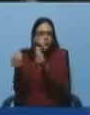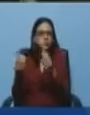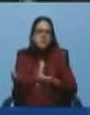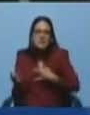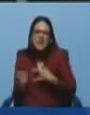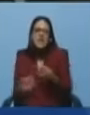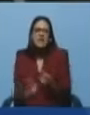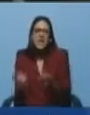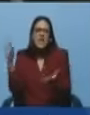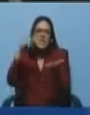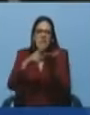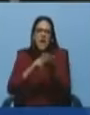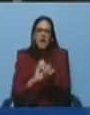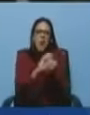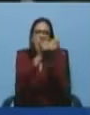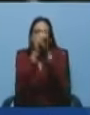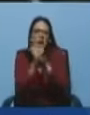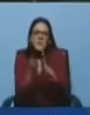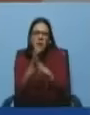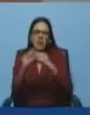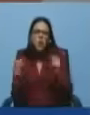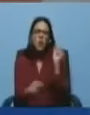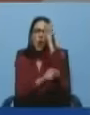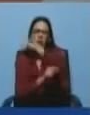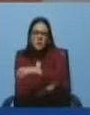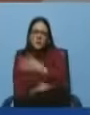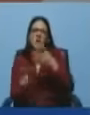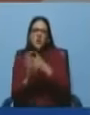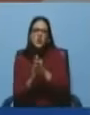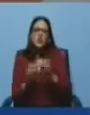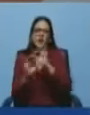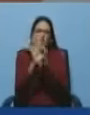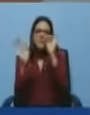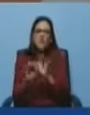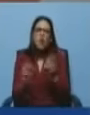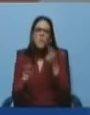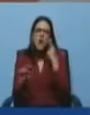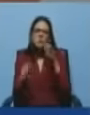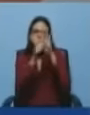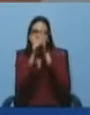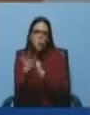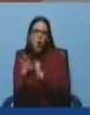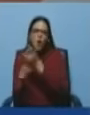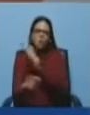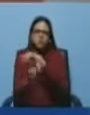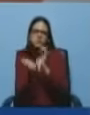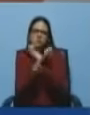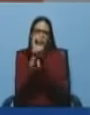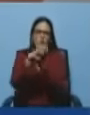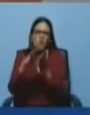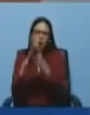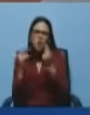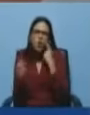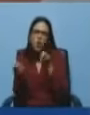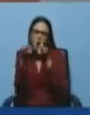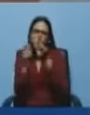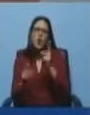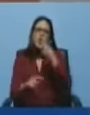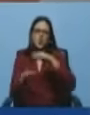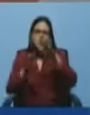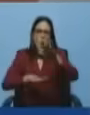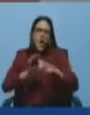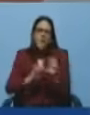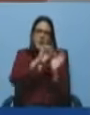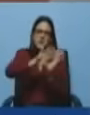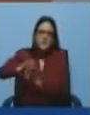a transformar también, a derrotar ese modelo hegemónico y avanzar en una nueva dinámica